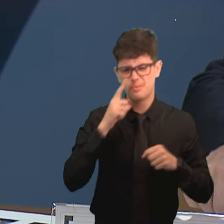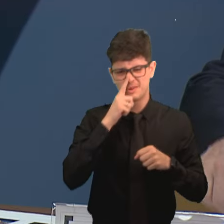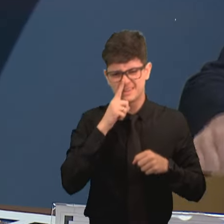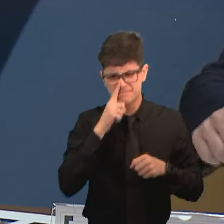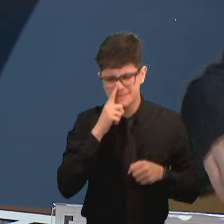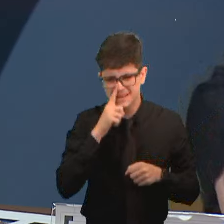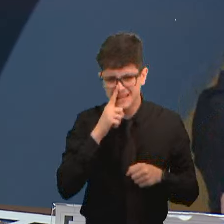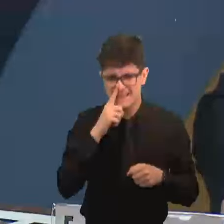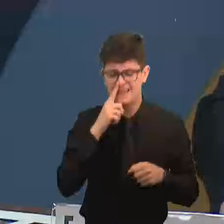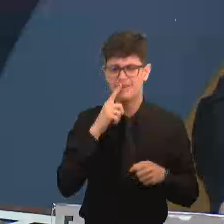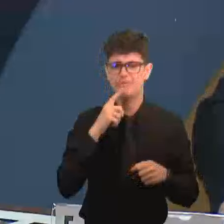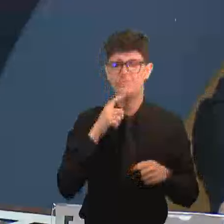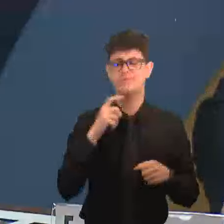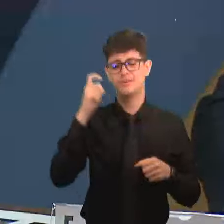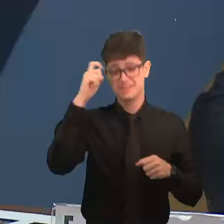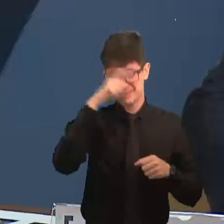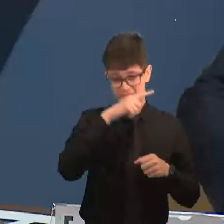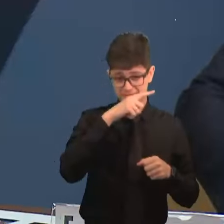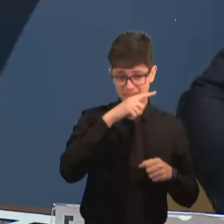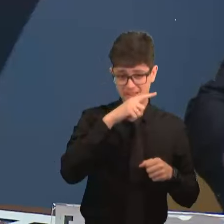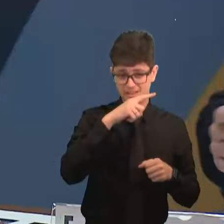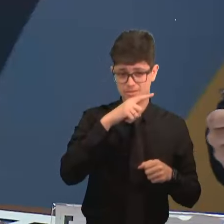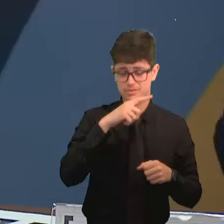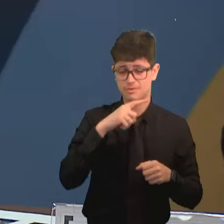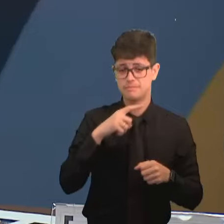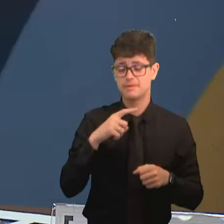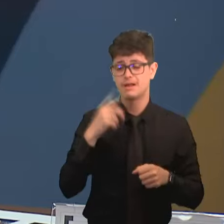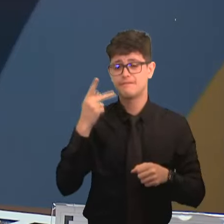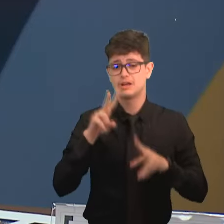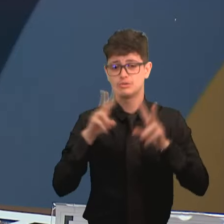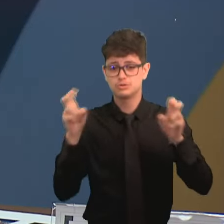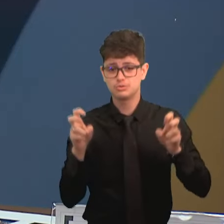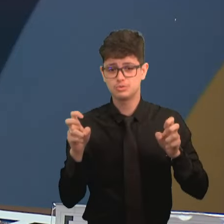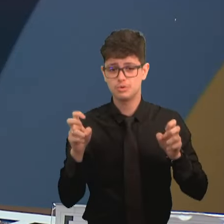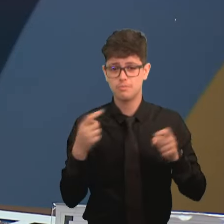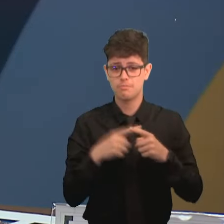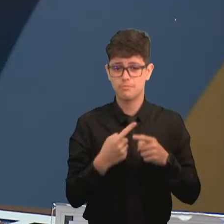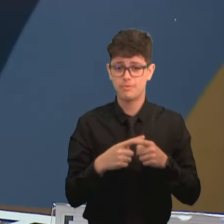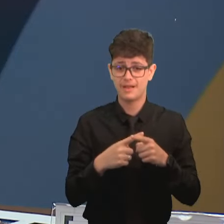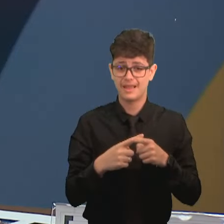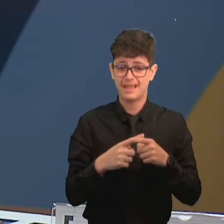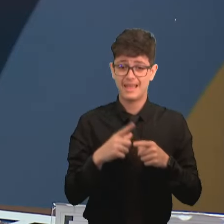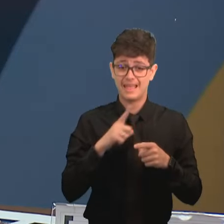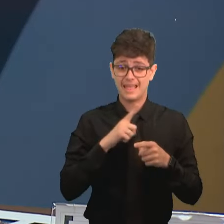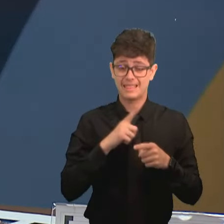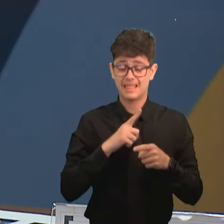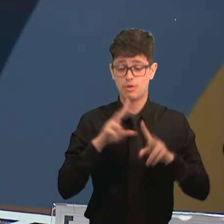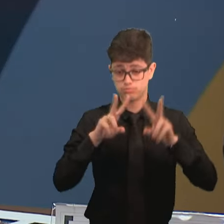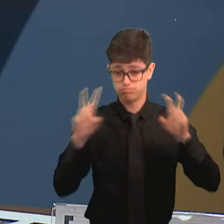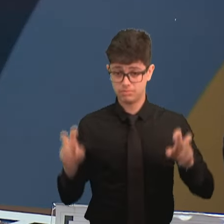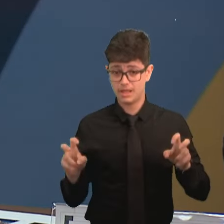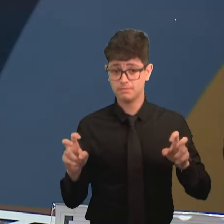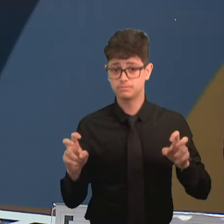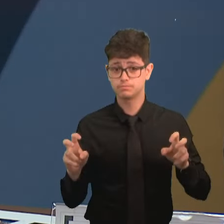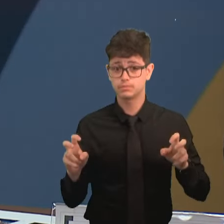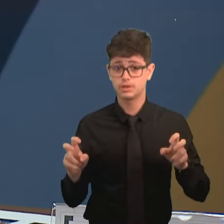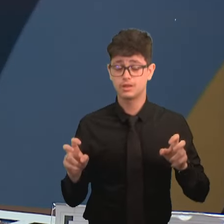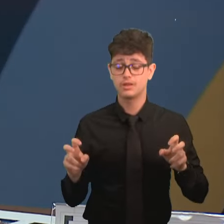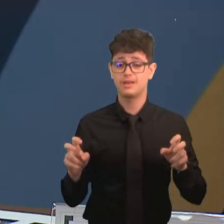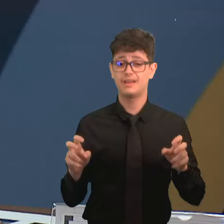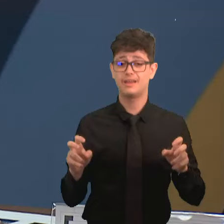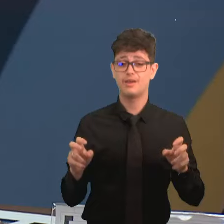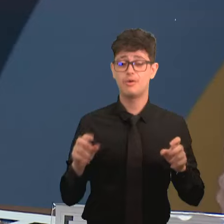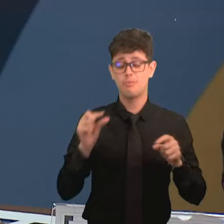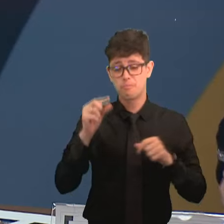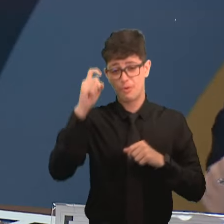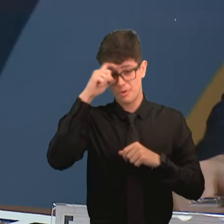tres retos. Voy a traer un punto de cada uno de ellos. De nuevo, ese es un tema muy complejo. Voy a hablar un